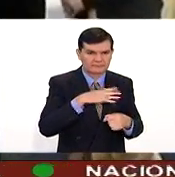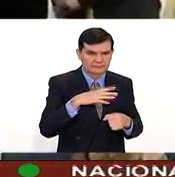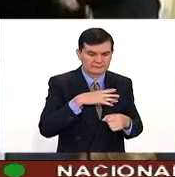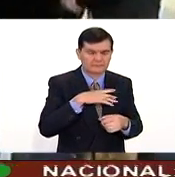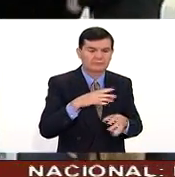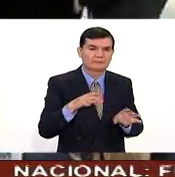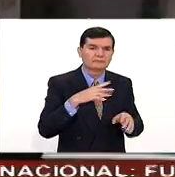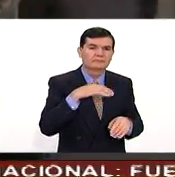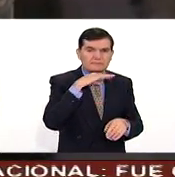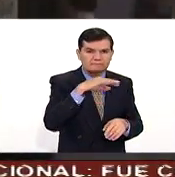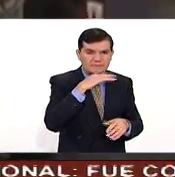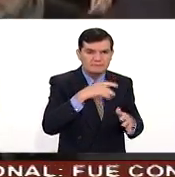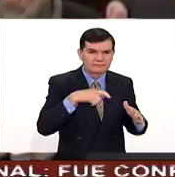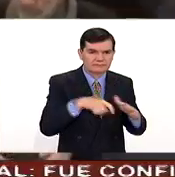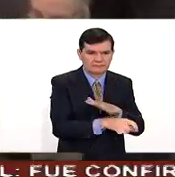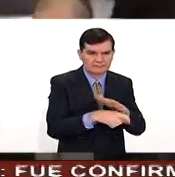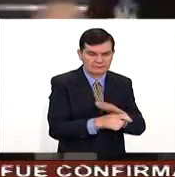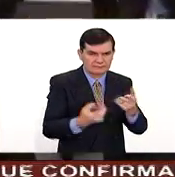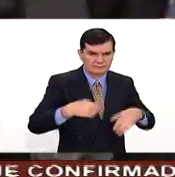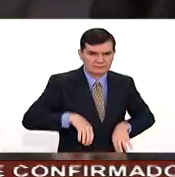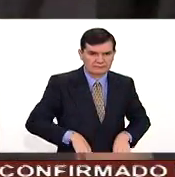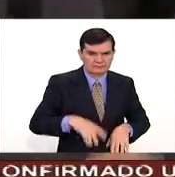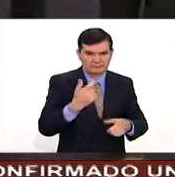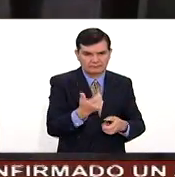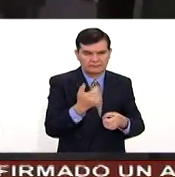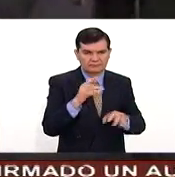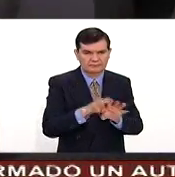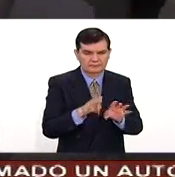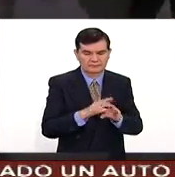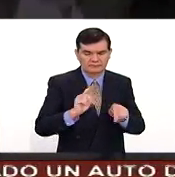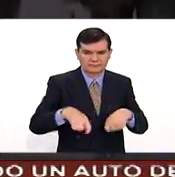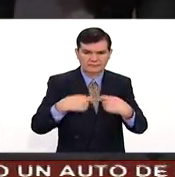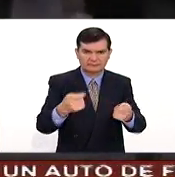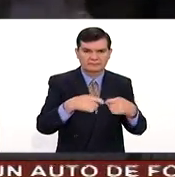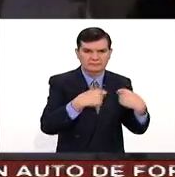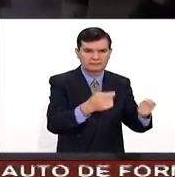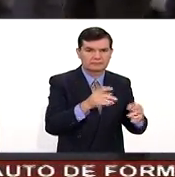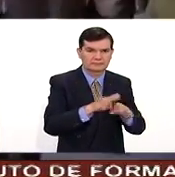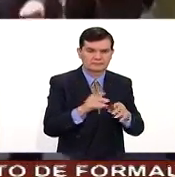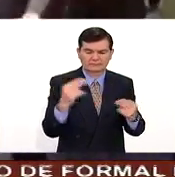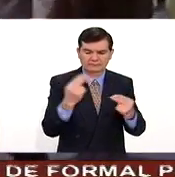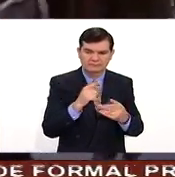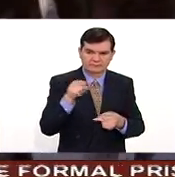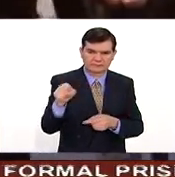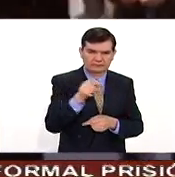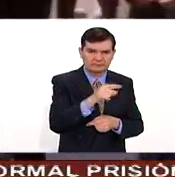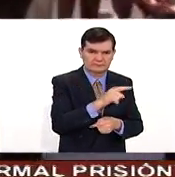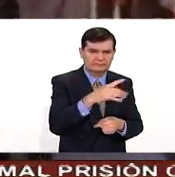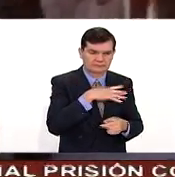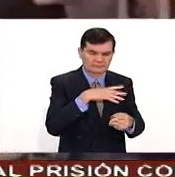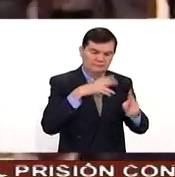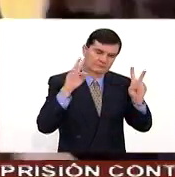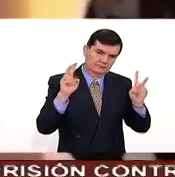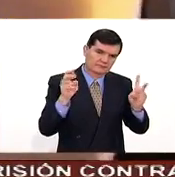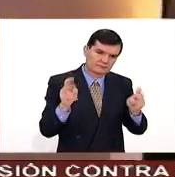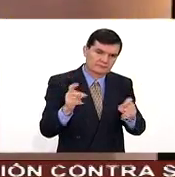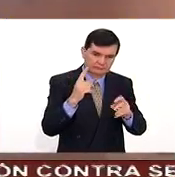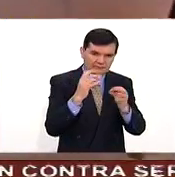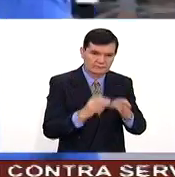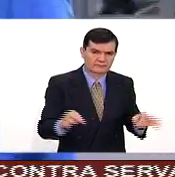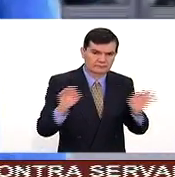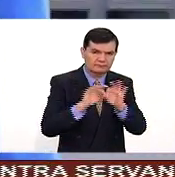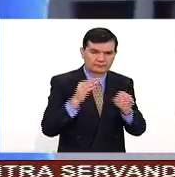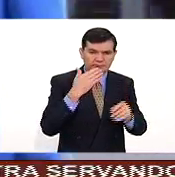corrupción existe y en donde quizá ese dinero pues no llegaría a donde tendría que llegar. Así es que son temas muy